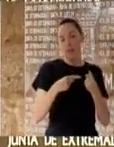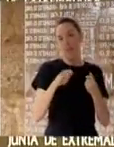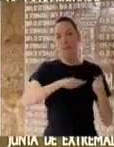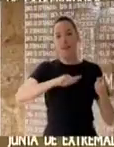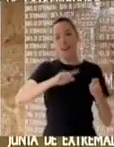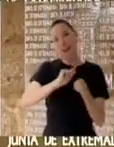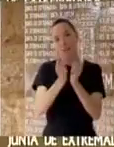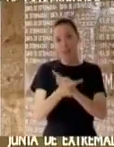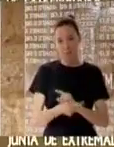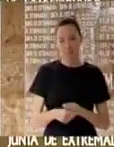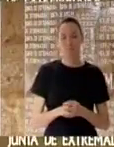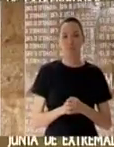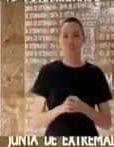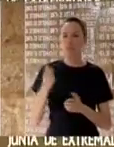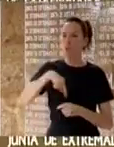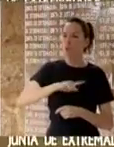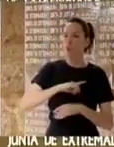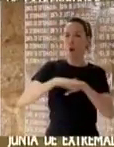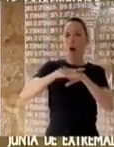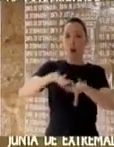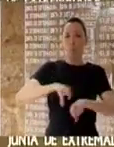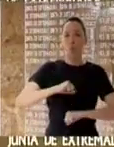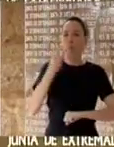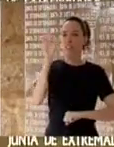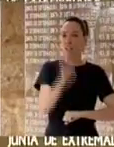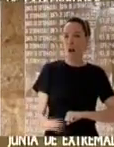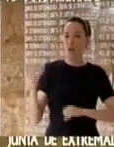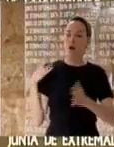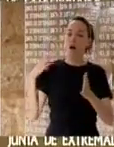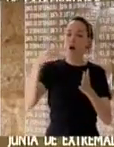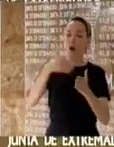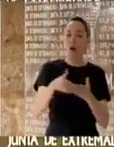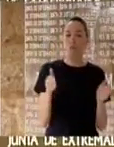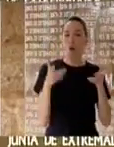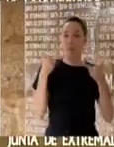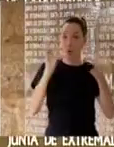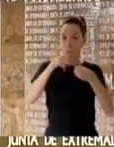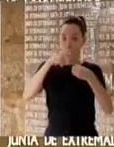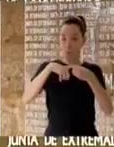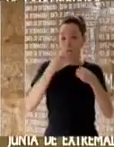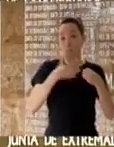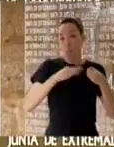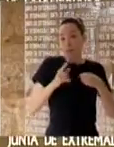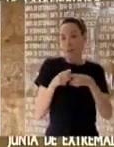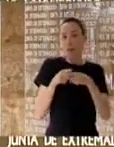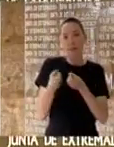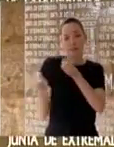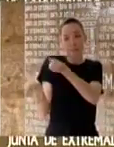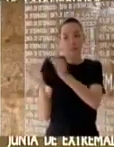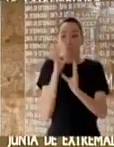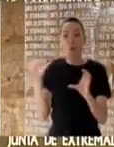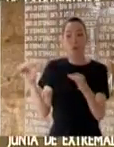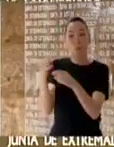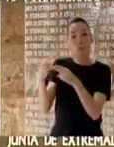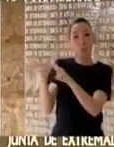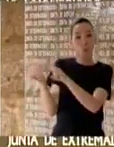Hemos gobernado más de 20 años de nuestro periodo democrático. Si podemos compartir algo con estas formaciones